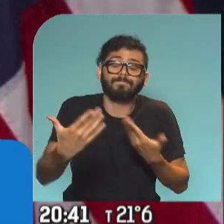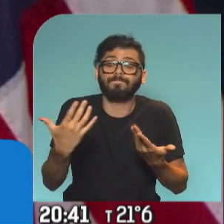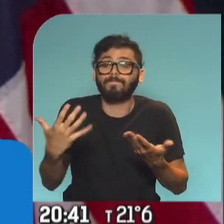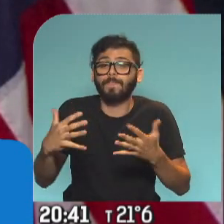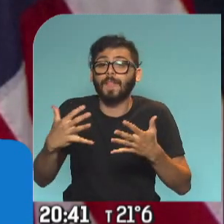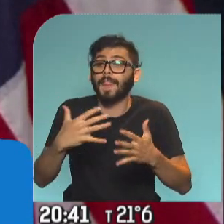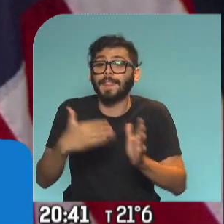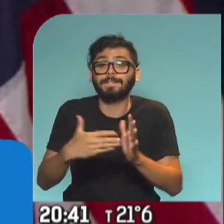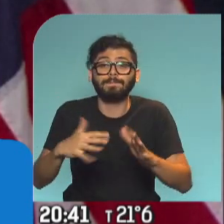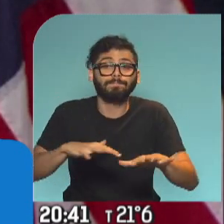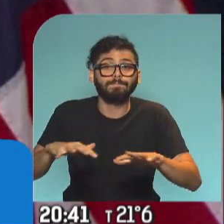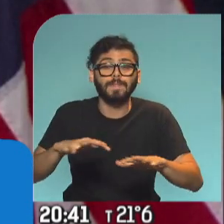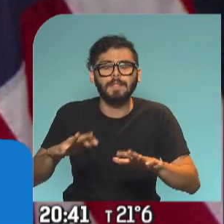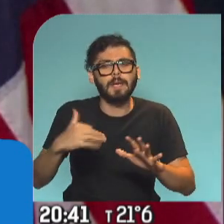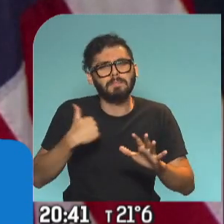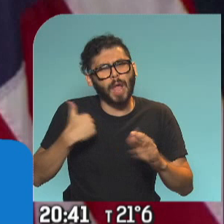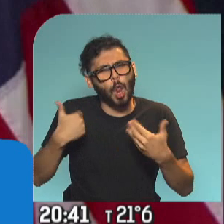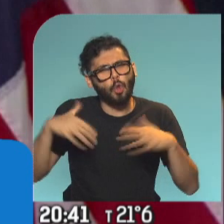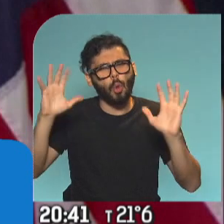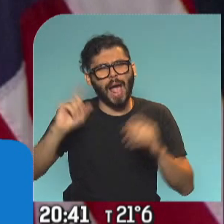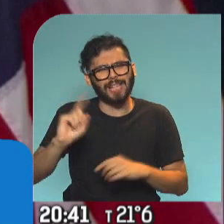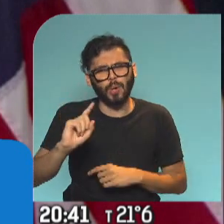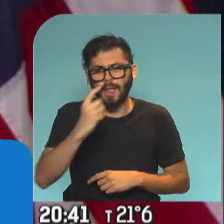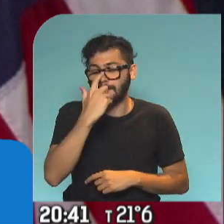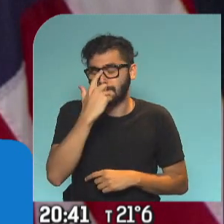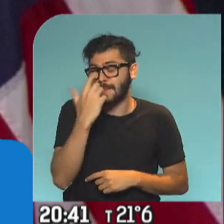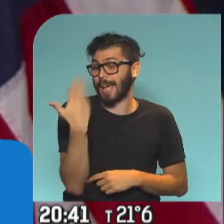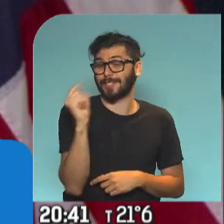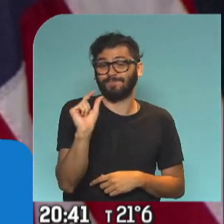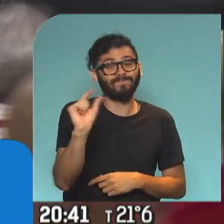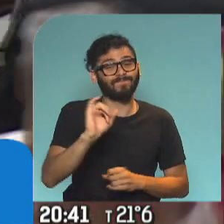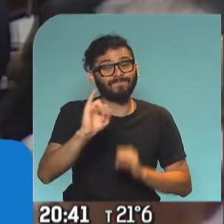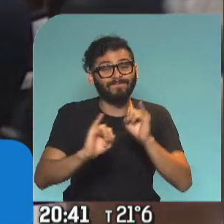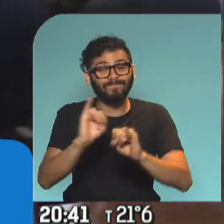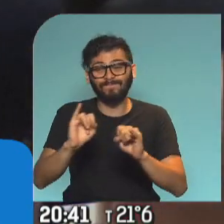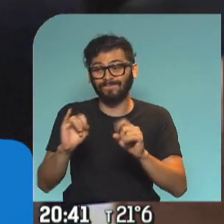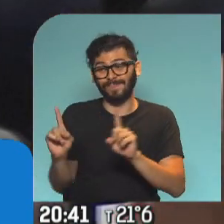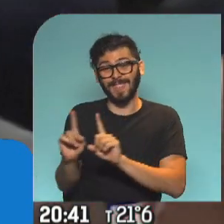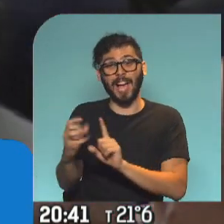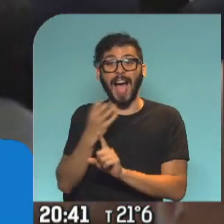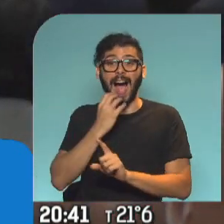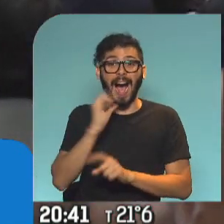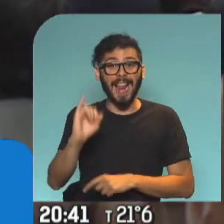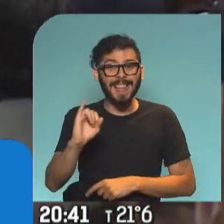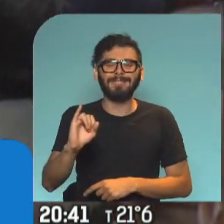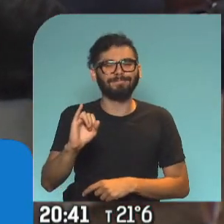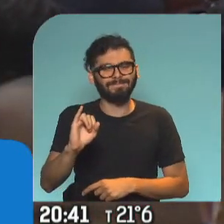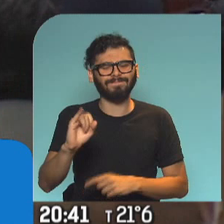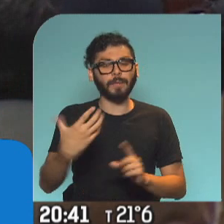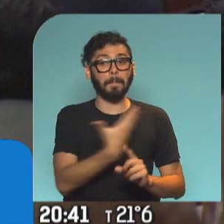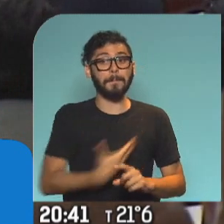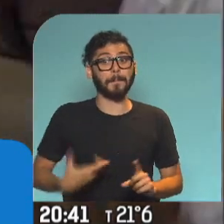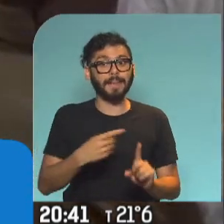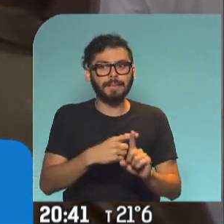movimientos que se están dando, pero no me parece casualidad que hoy también, con lo que decíamos hace un ratito con Ariel, digamos, el presidente